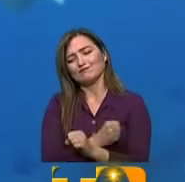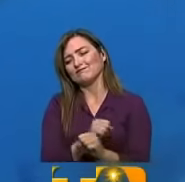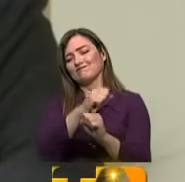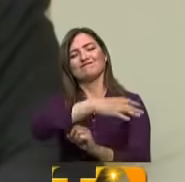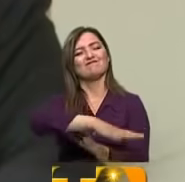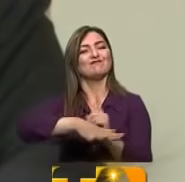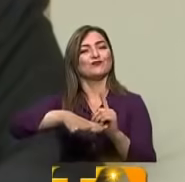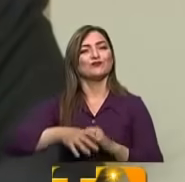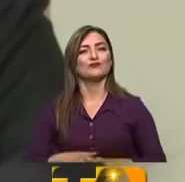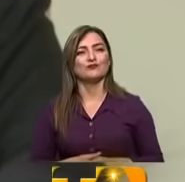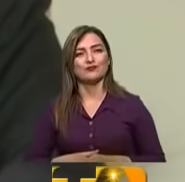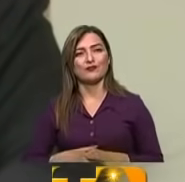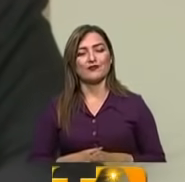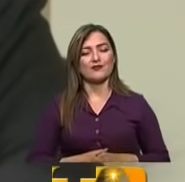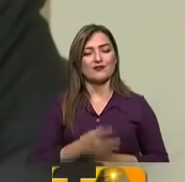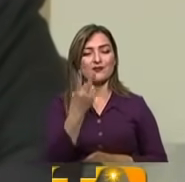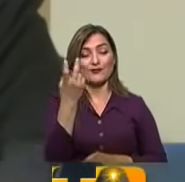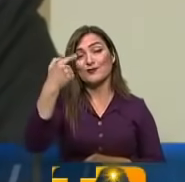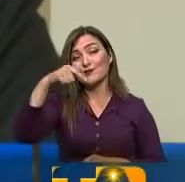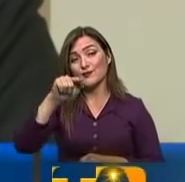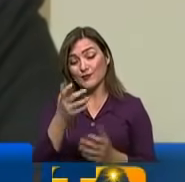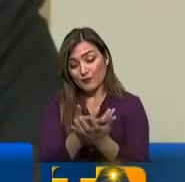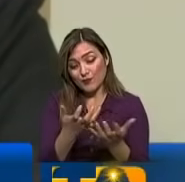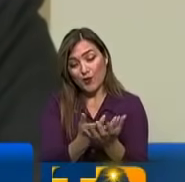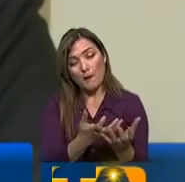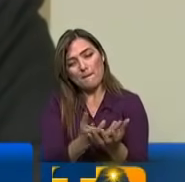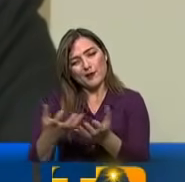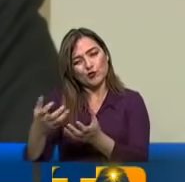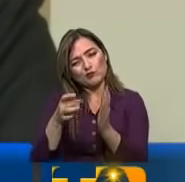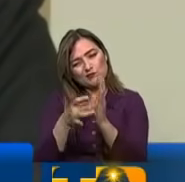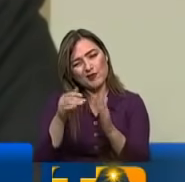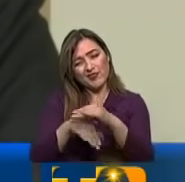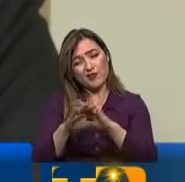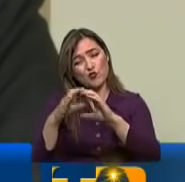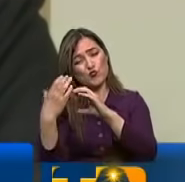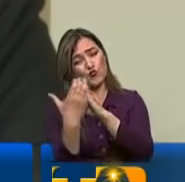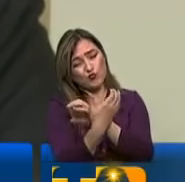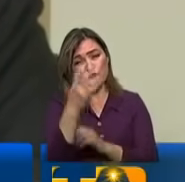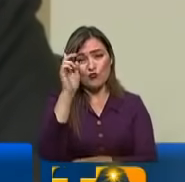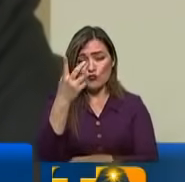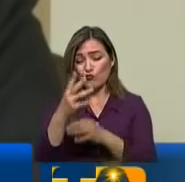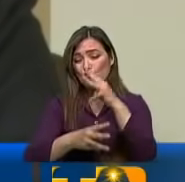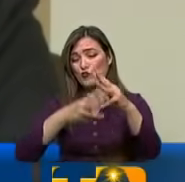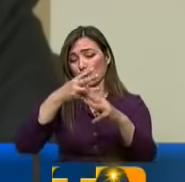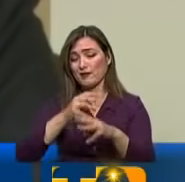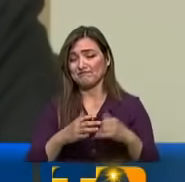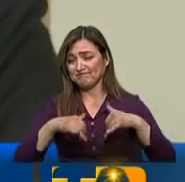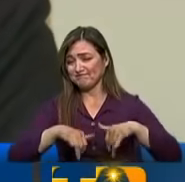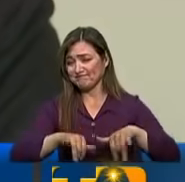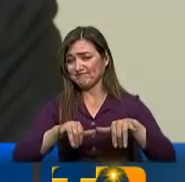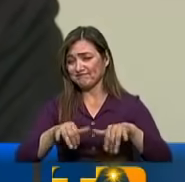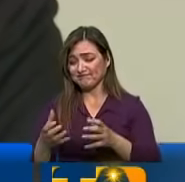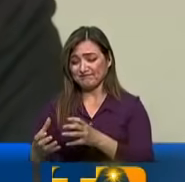medio ambiente. Estima que ya son 12 millones de toneladas de plástico ingresando a los océanos a nivel mundial. Si la tendencia